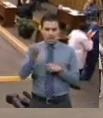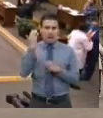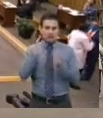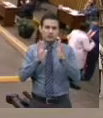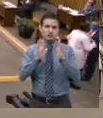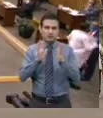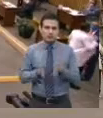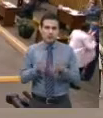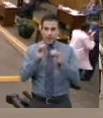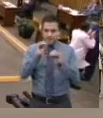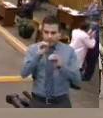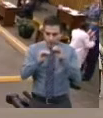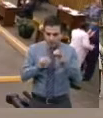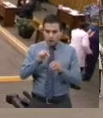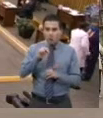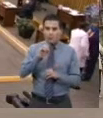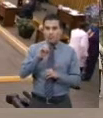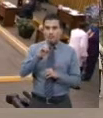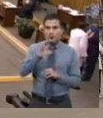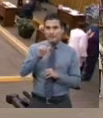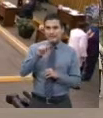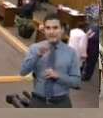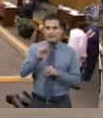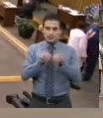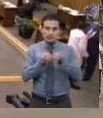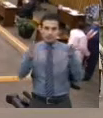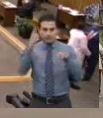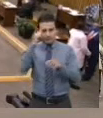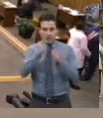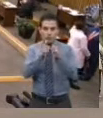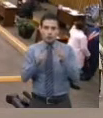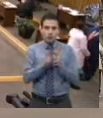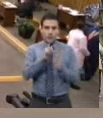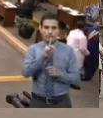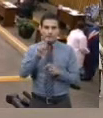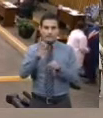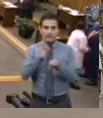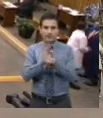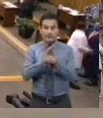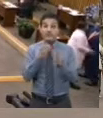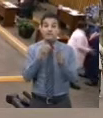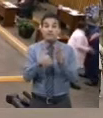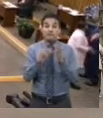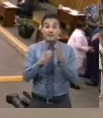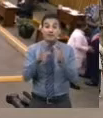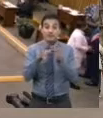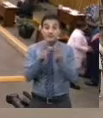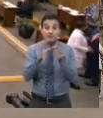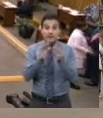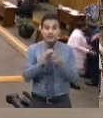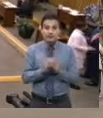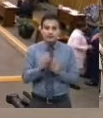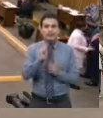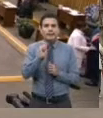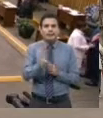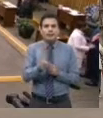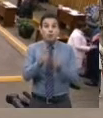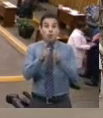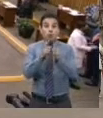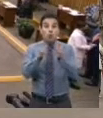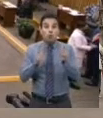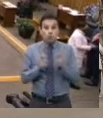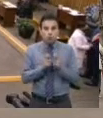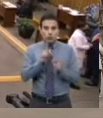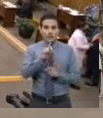para el partido. Y claro, omiten decir que esos podcasts hablan de las propuestas del partido. De